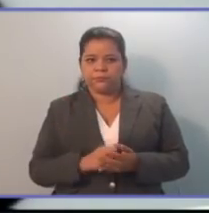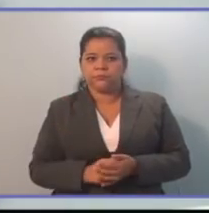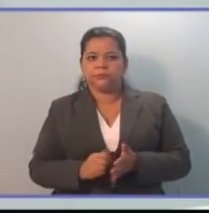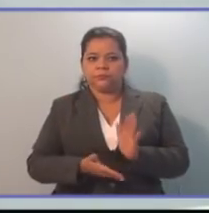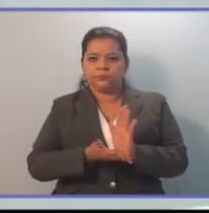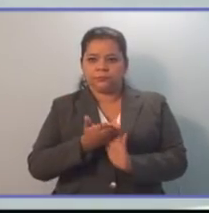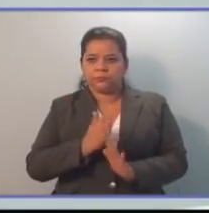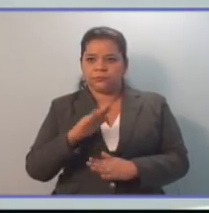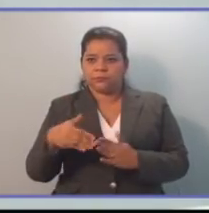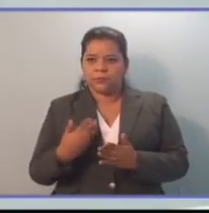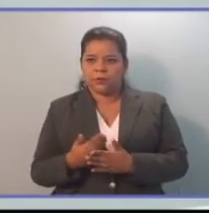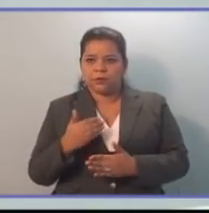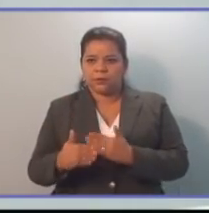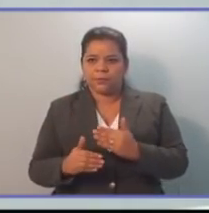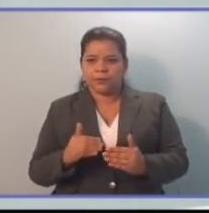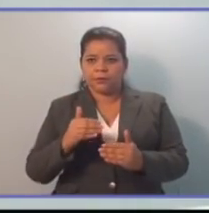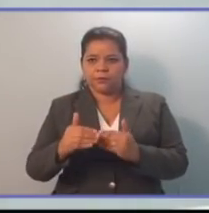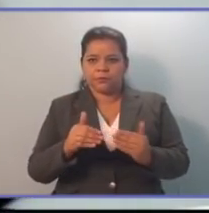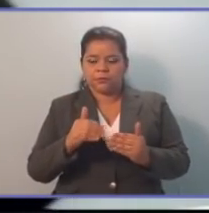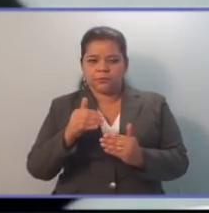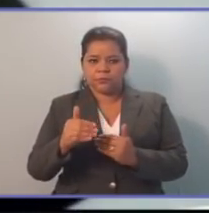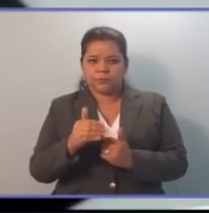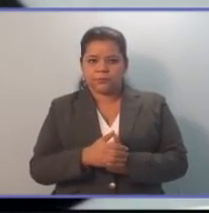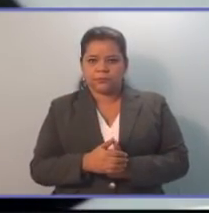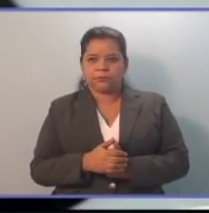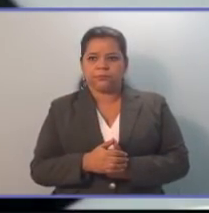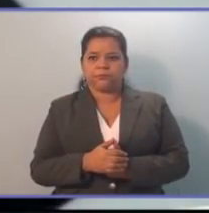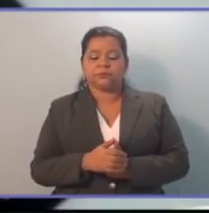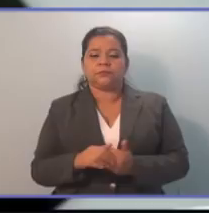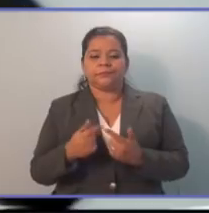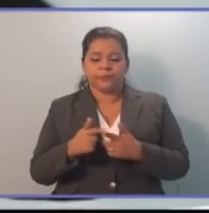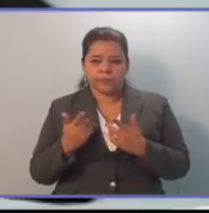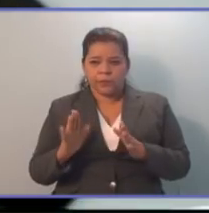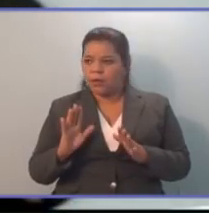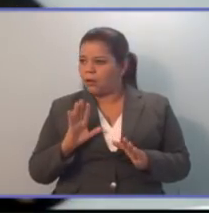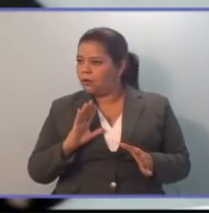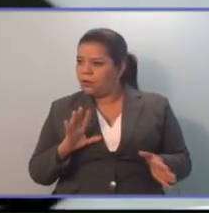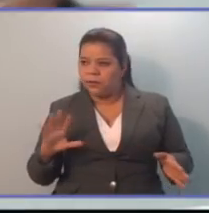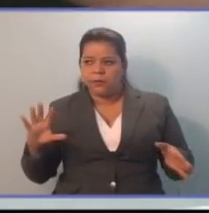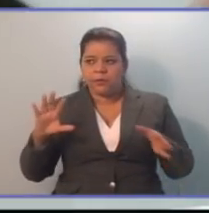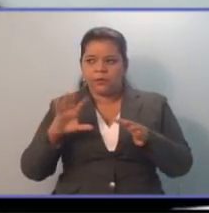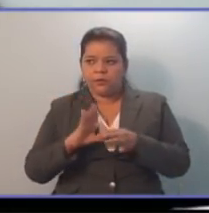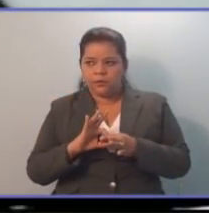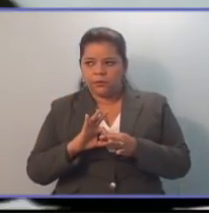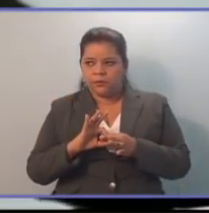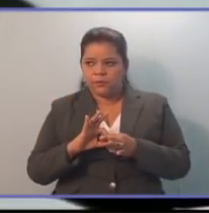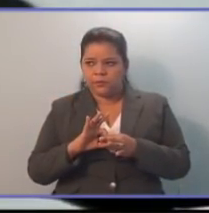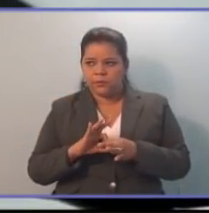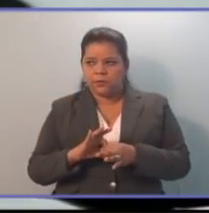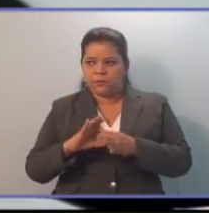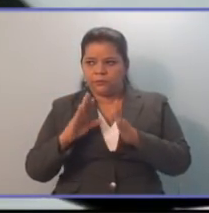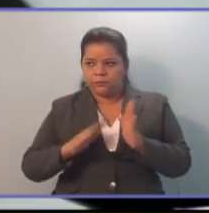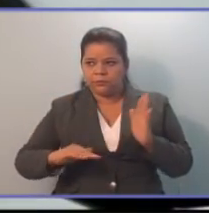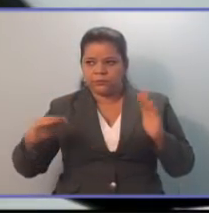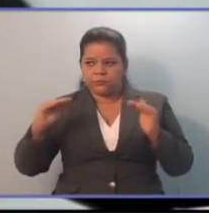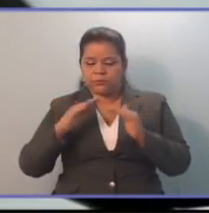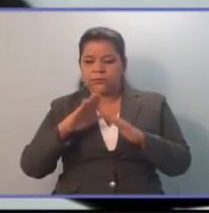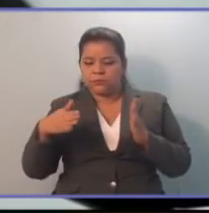sus procedimientos, como su palabra lo dice, ya no es acorde a